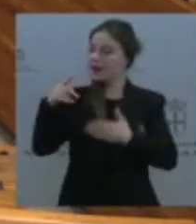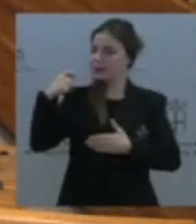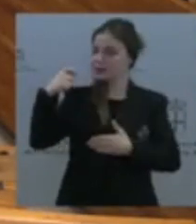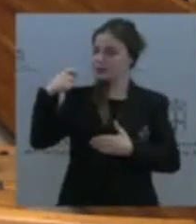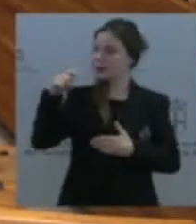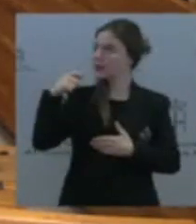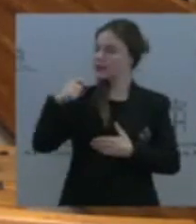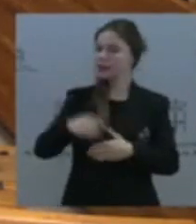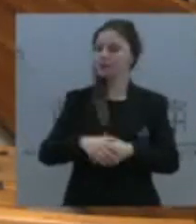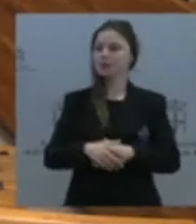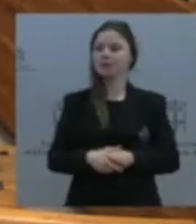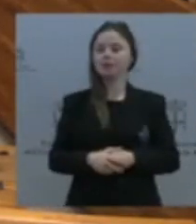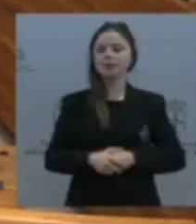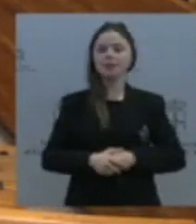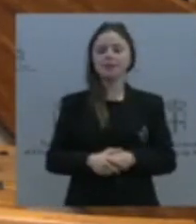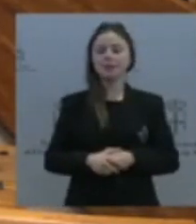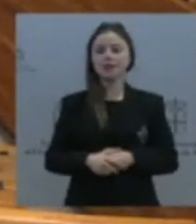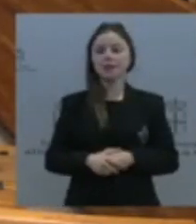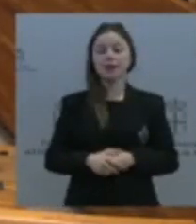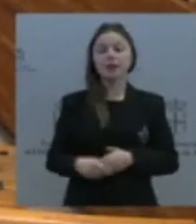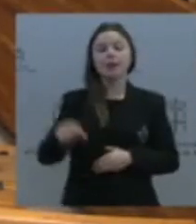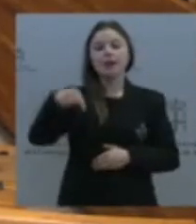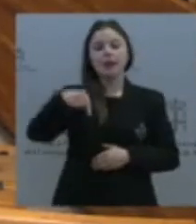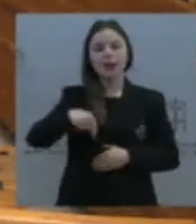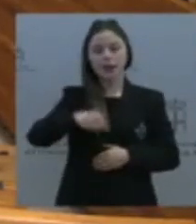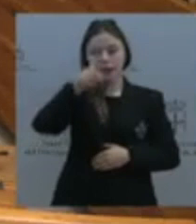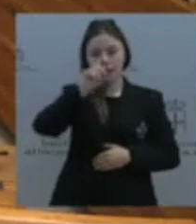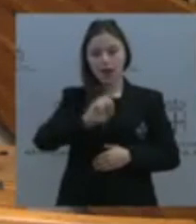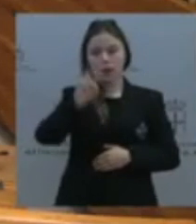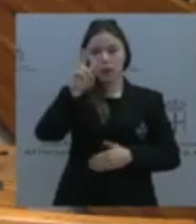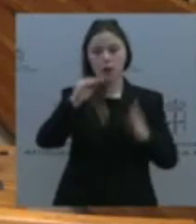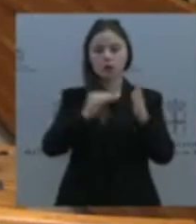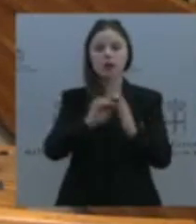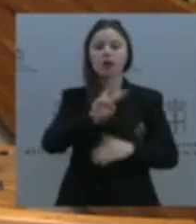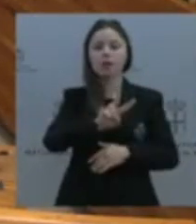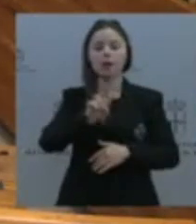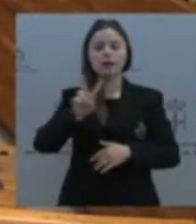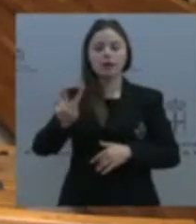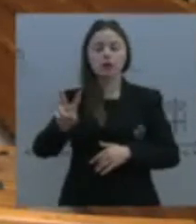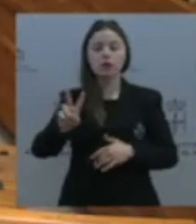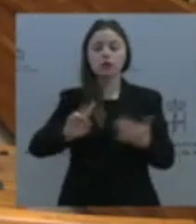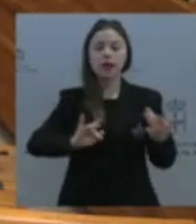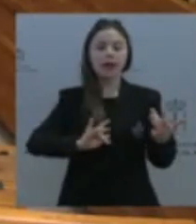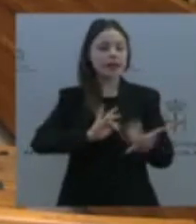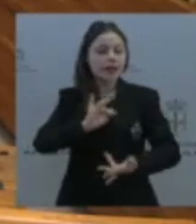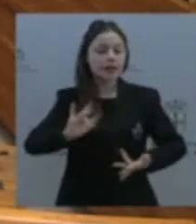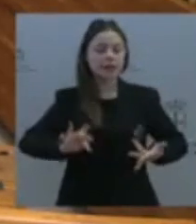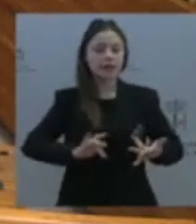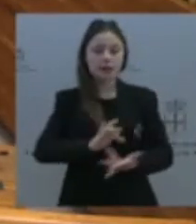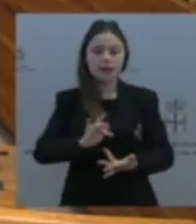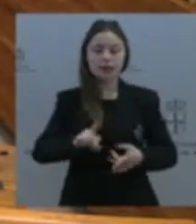Este 2022 confluye en Asturias crisis que están poniendo contra las cuerdas a buena parte de la población